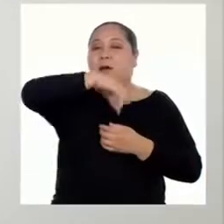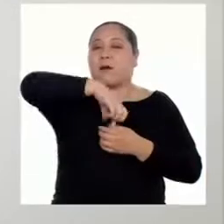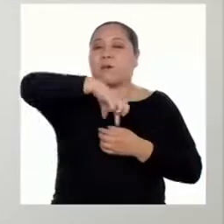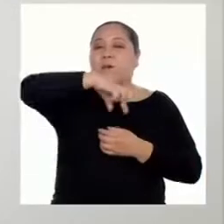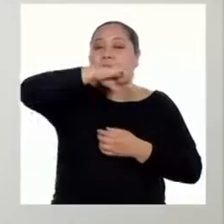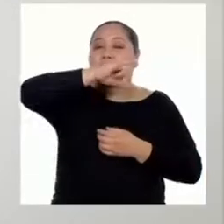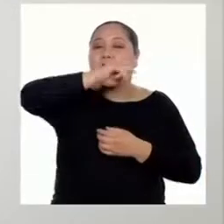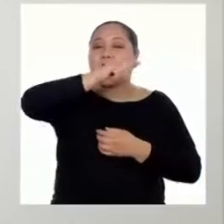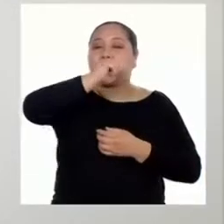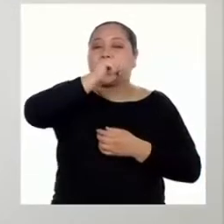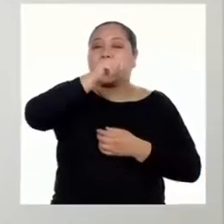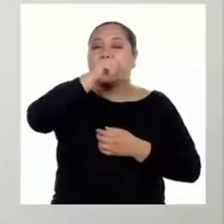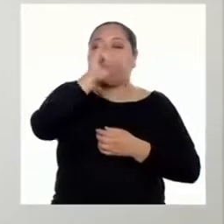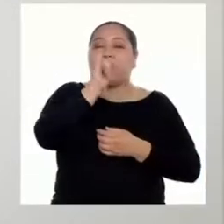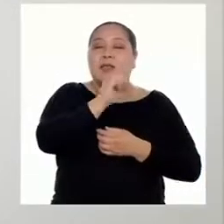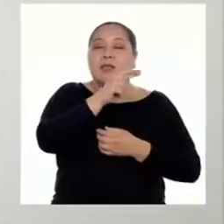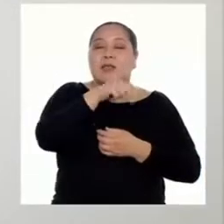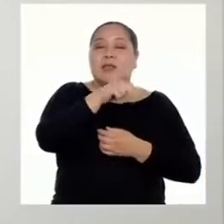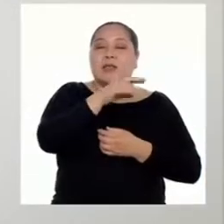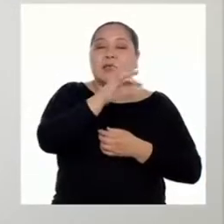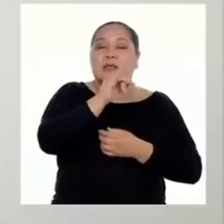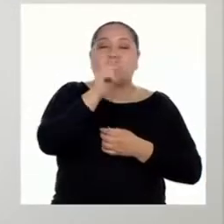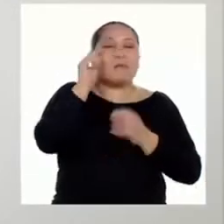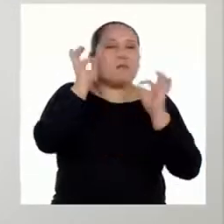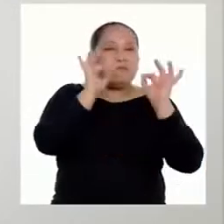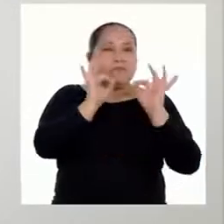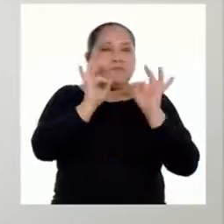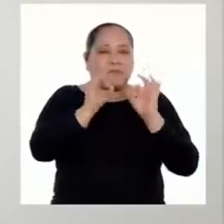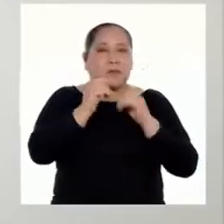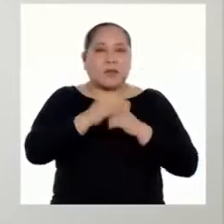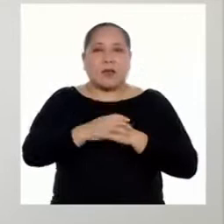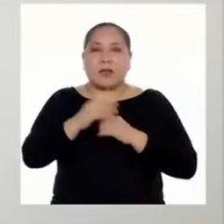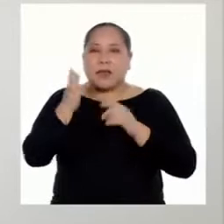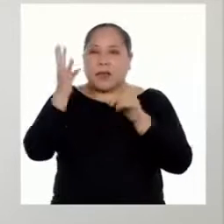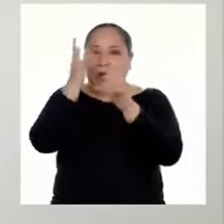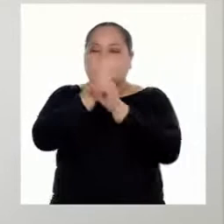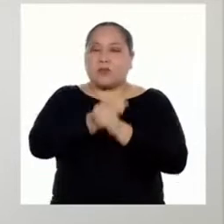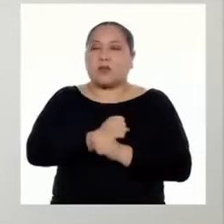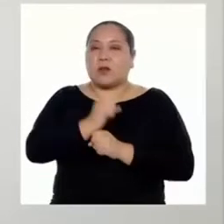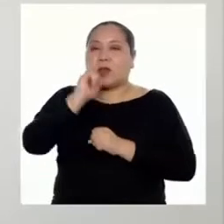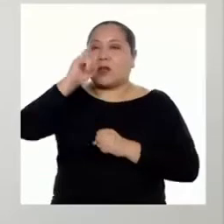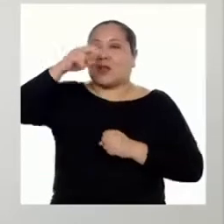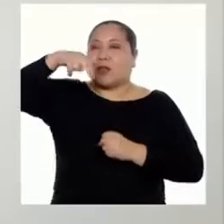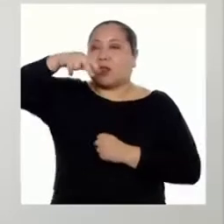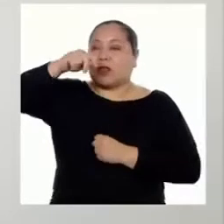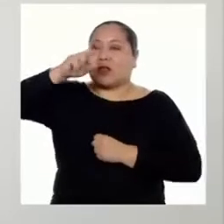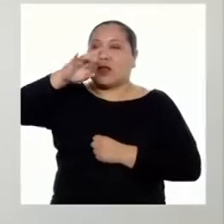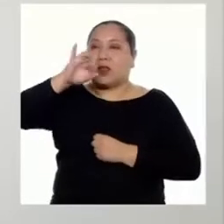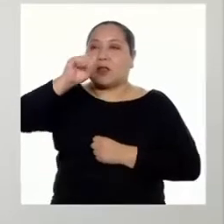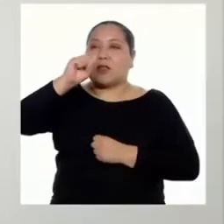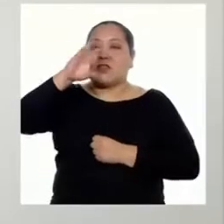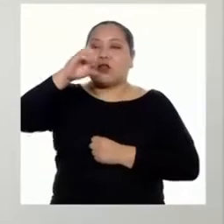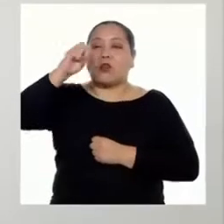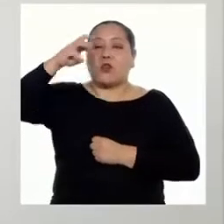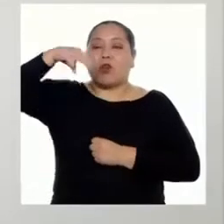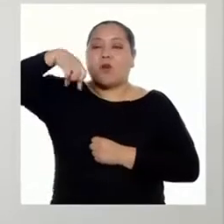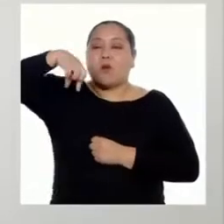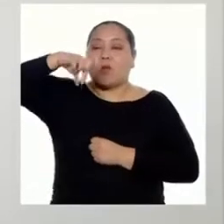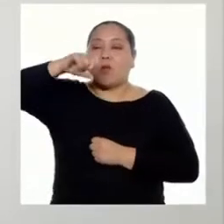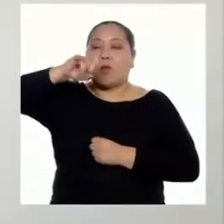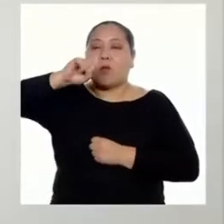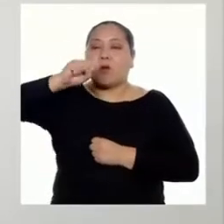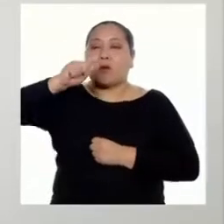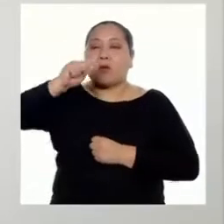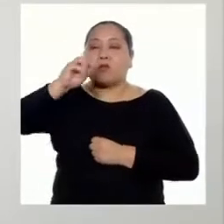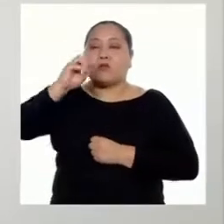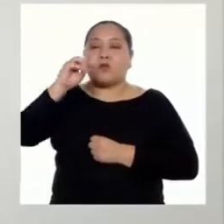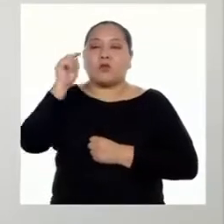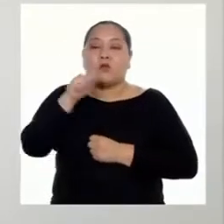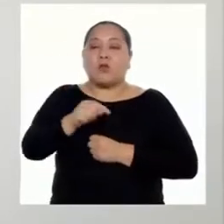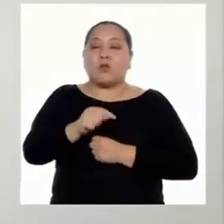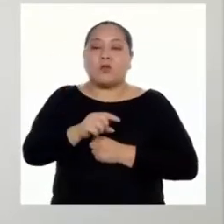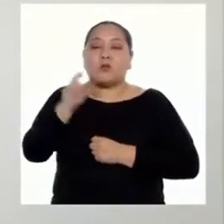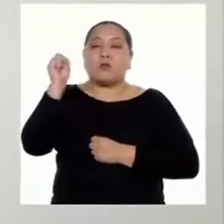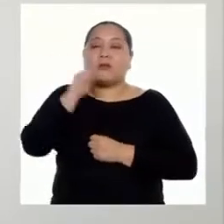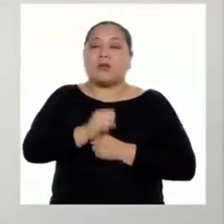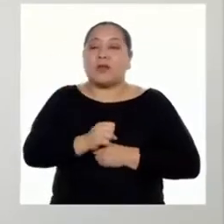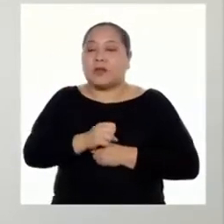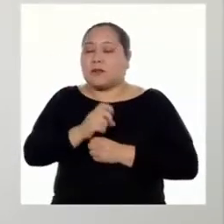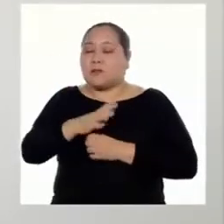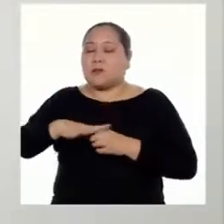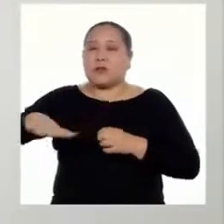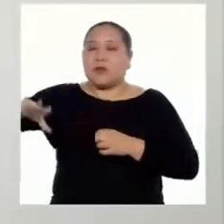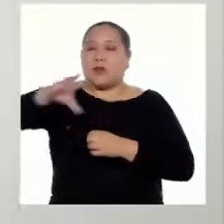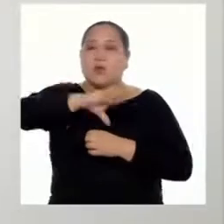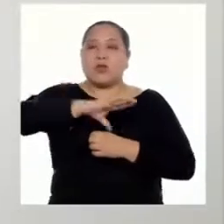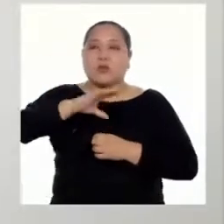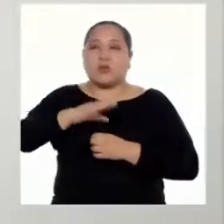Para nada. Bien dicho. En conclusión, el interés compuesto se capitaliza y el interés simple no. ¿Qué